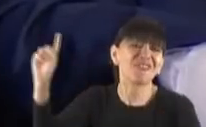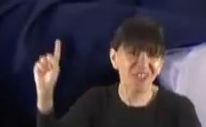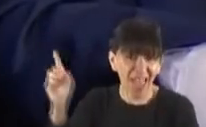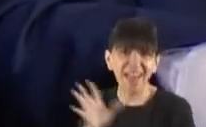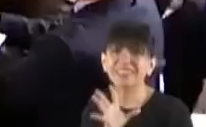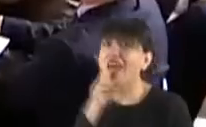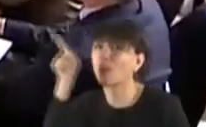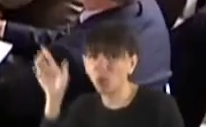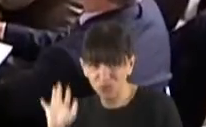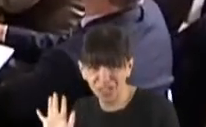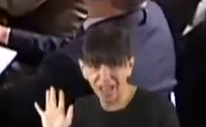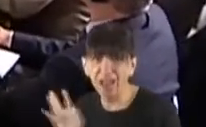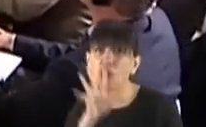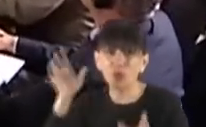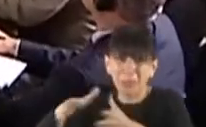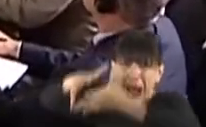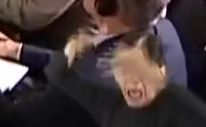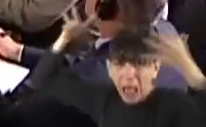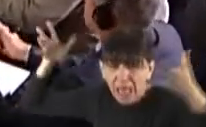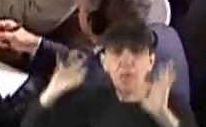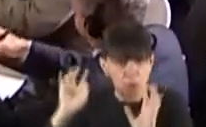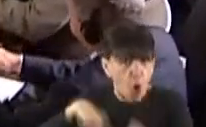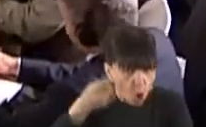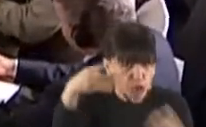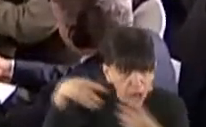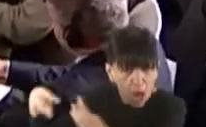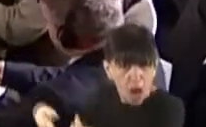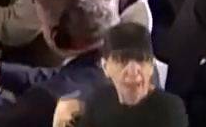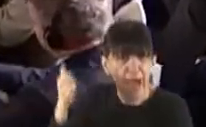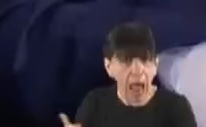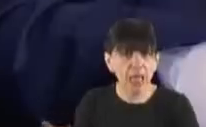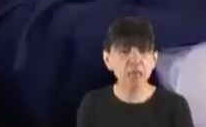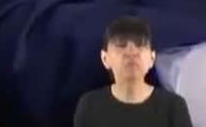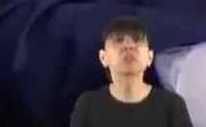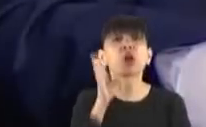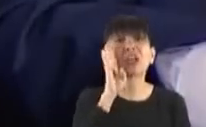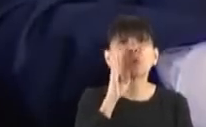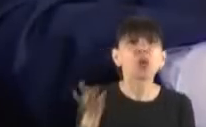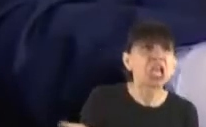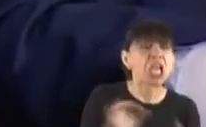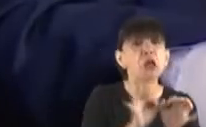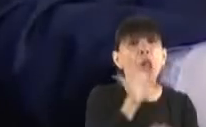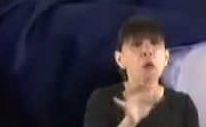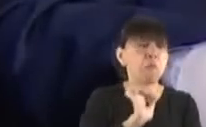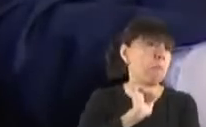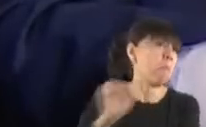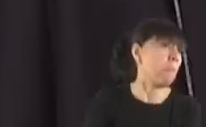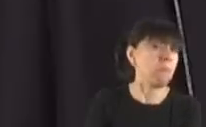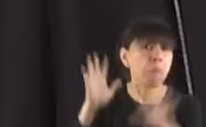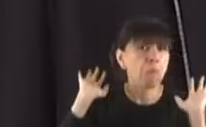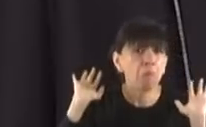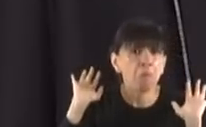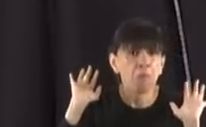ejército ruso avanzando sobre Ucrania, que no convoca a Estados Unidos y Europa en defensa de Ucrania con armamentos para